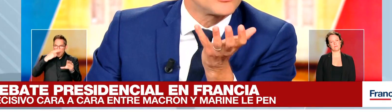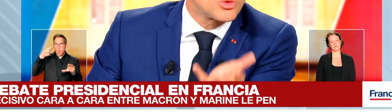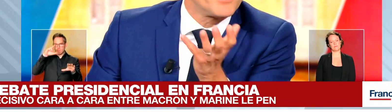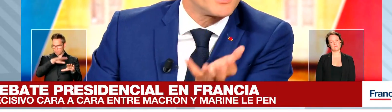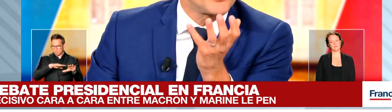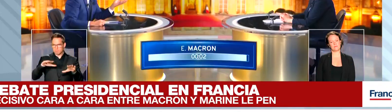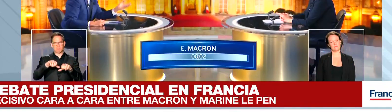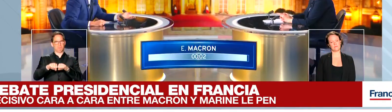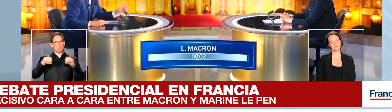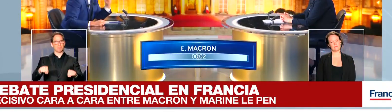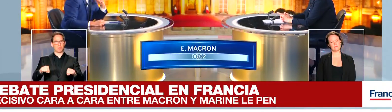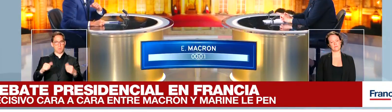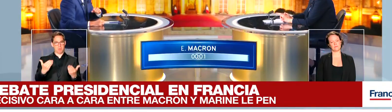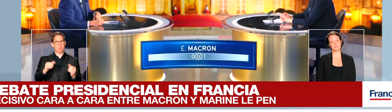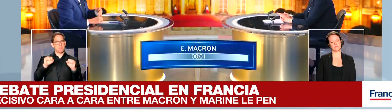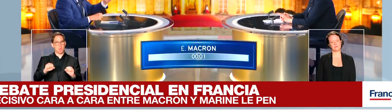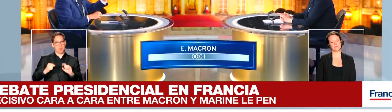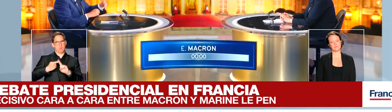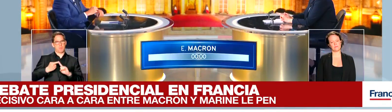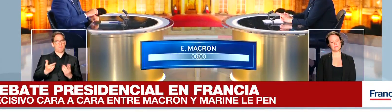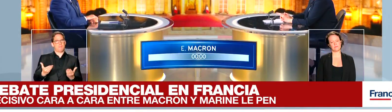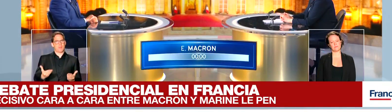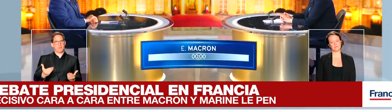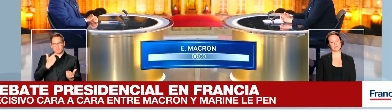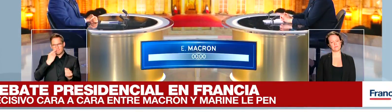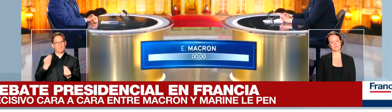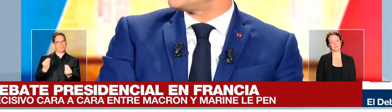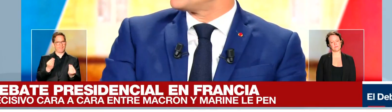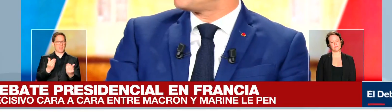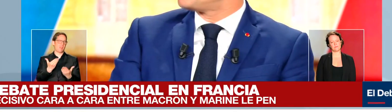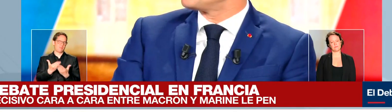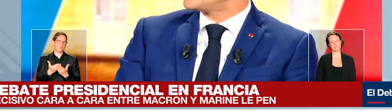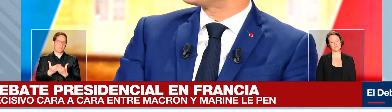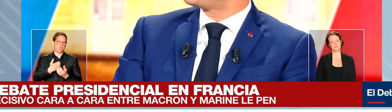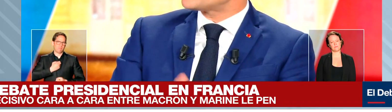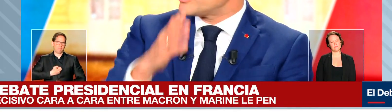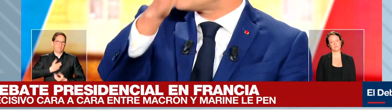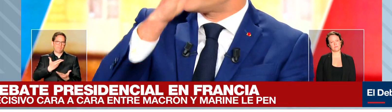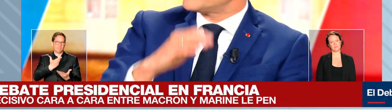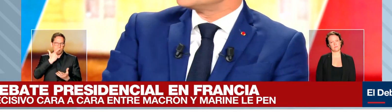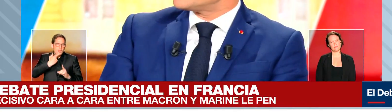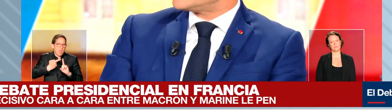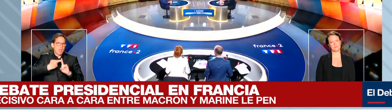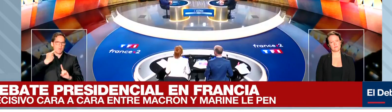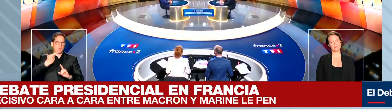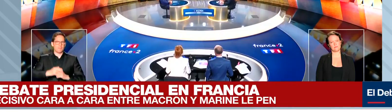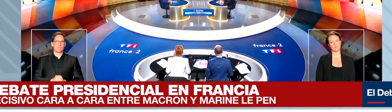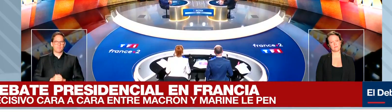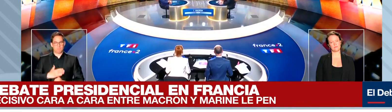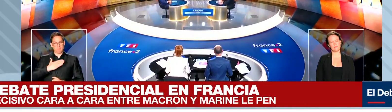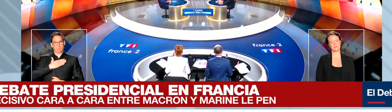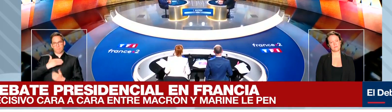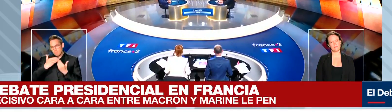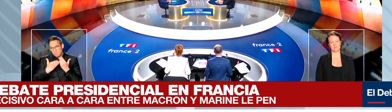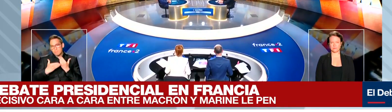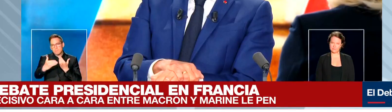Europa, y es lo que hemos hecho en los últimos años y es importante en este momento. Creo que estas son las pocas palabras que me parecen importantes y